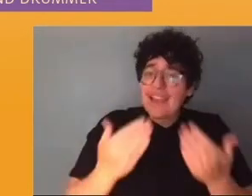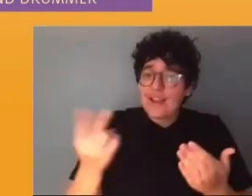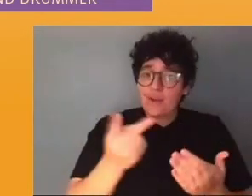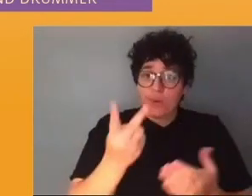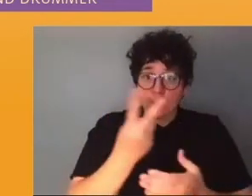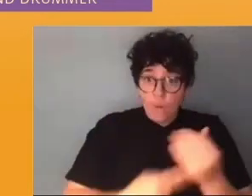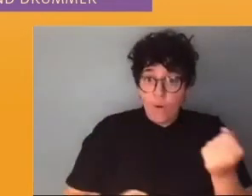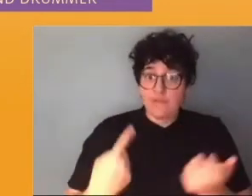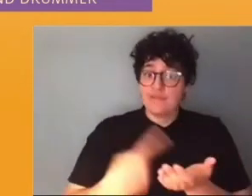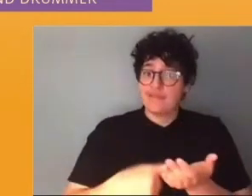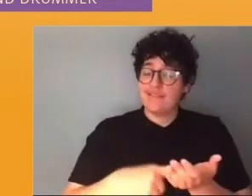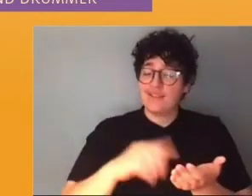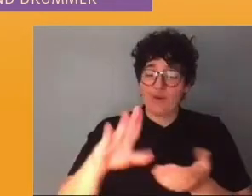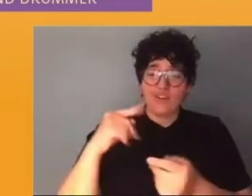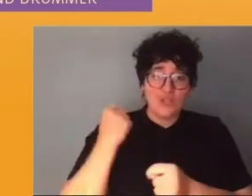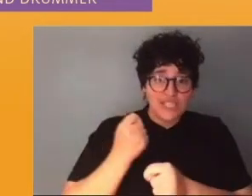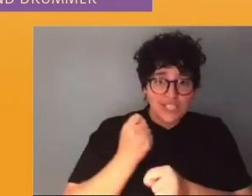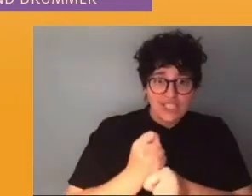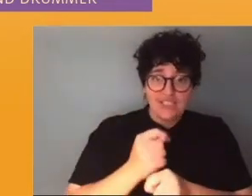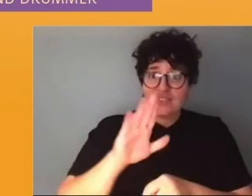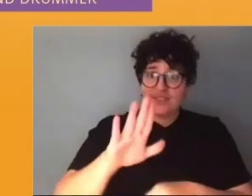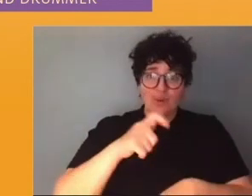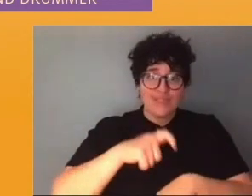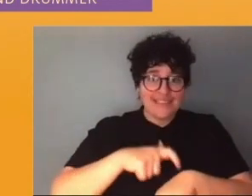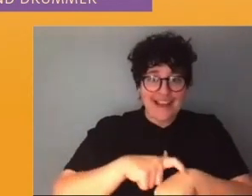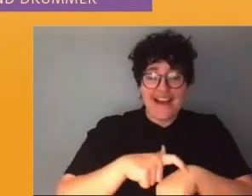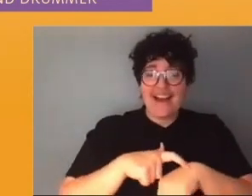hablar con ustedes.